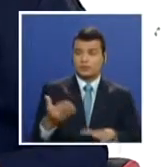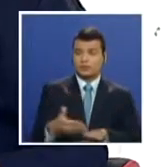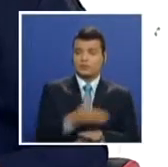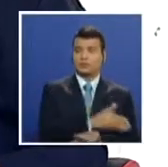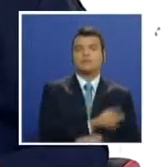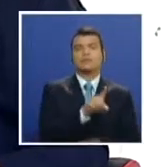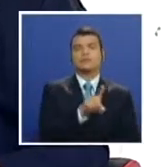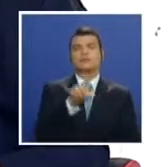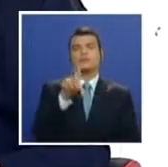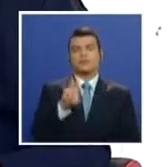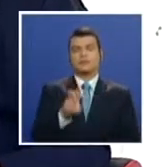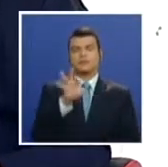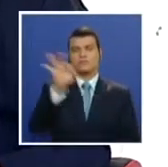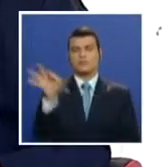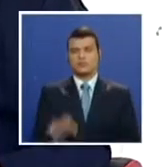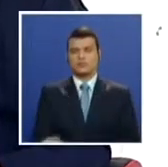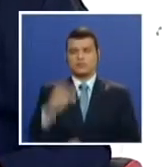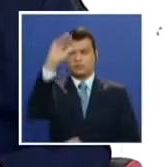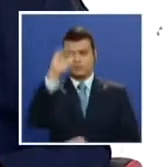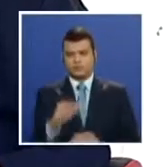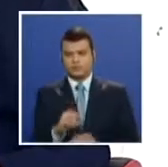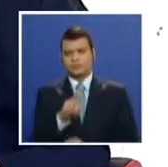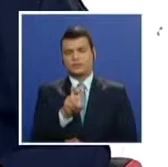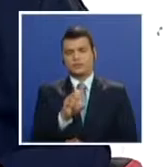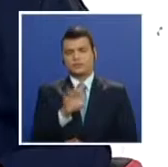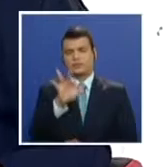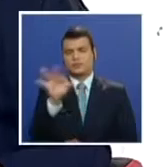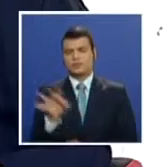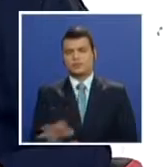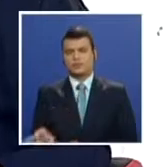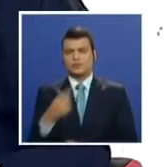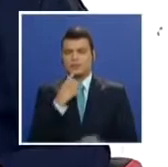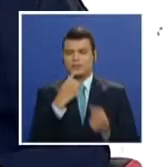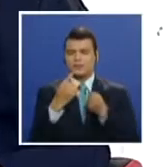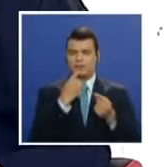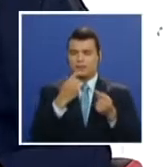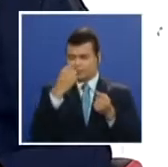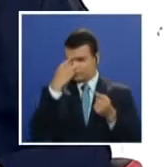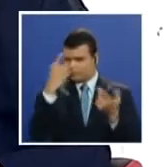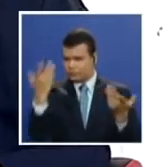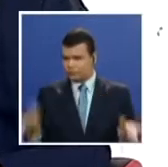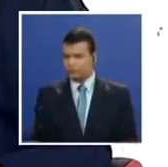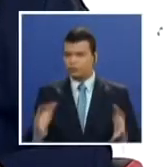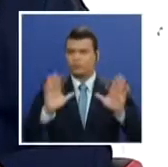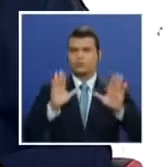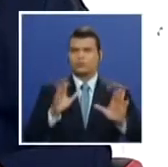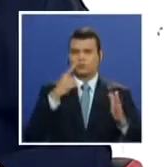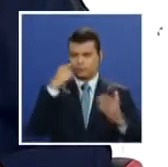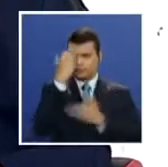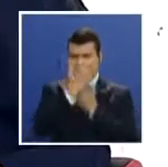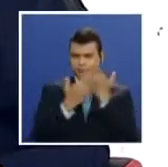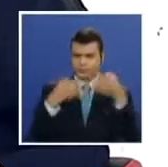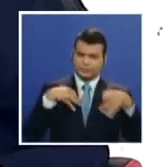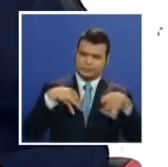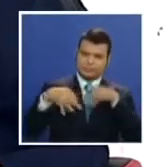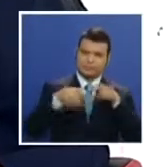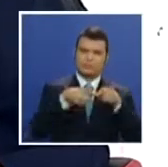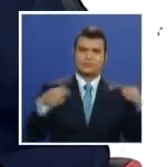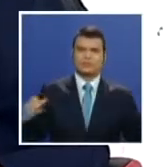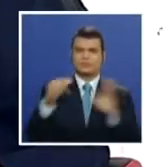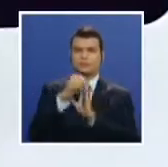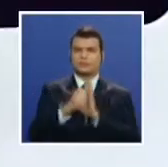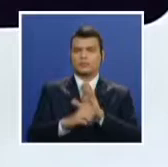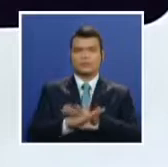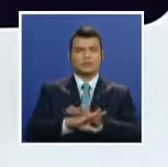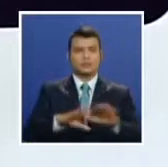por ciento bajó a 70 por ciento y está en ese tema en discusión que es precisamente el que estaremos analizando hoy aquí en nuestro programa